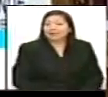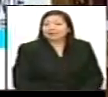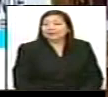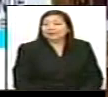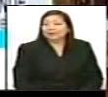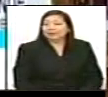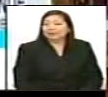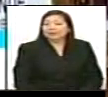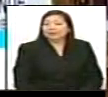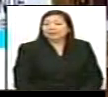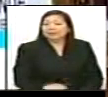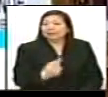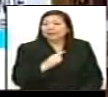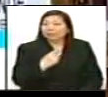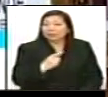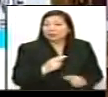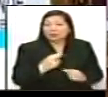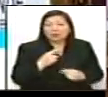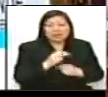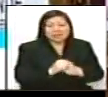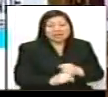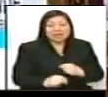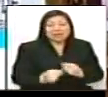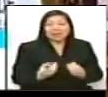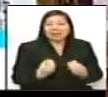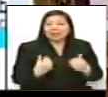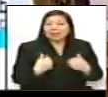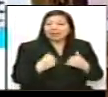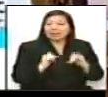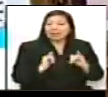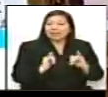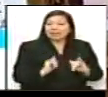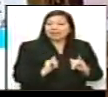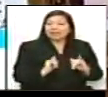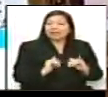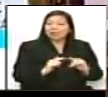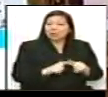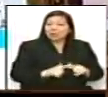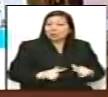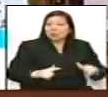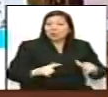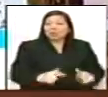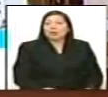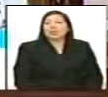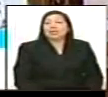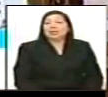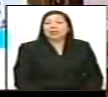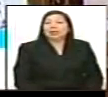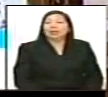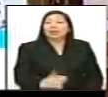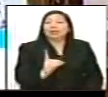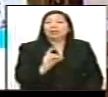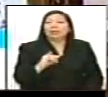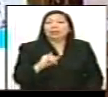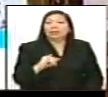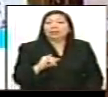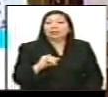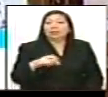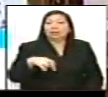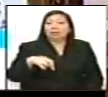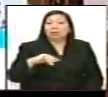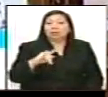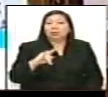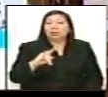la lógica de representación sea de fuerza política nacional, y mantener una lógica territorial en la Cámara de Diputados donde no